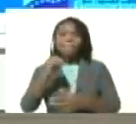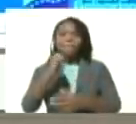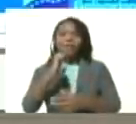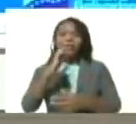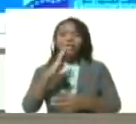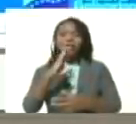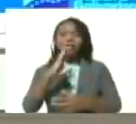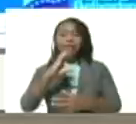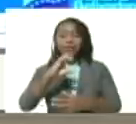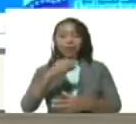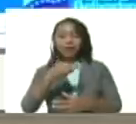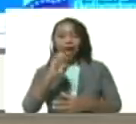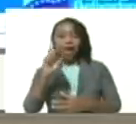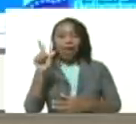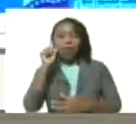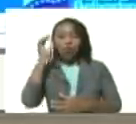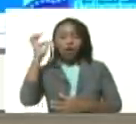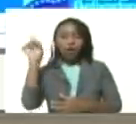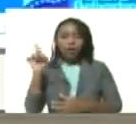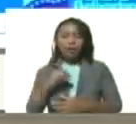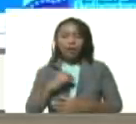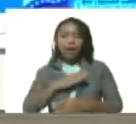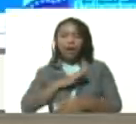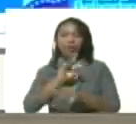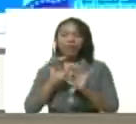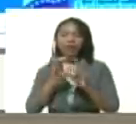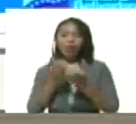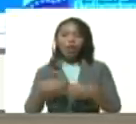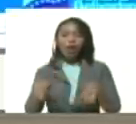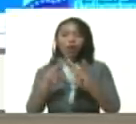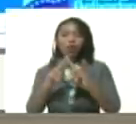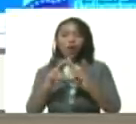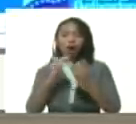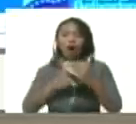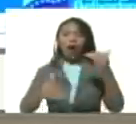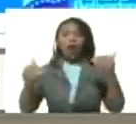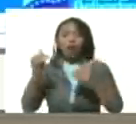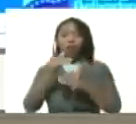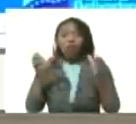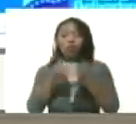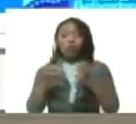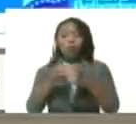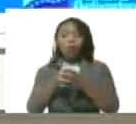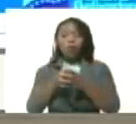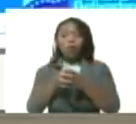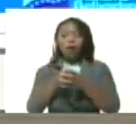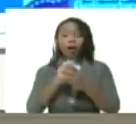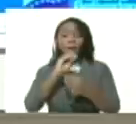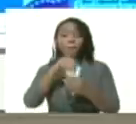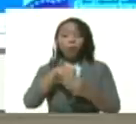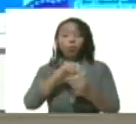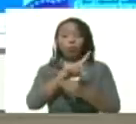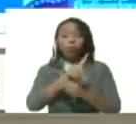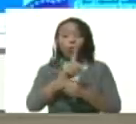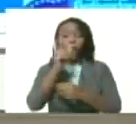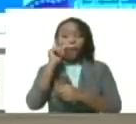al secretario general de las Naciones Unidas, al alto comisionado para los refugiados, Filippo Grandi,